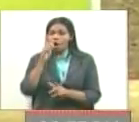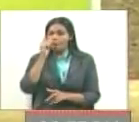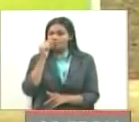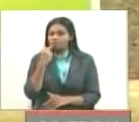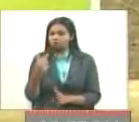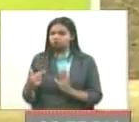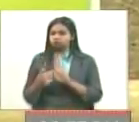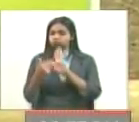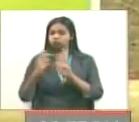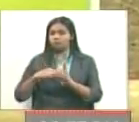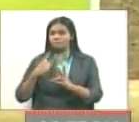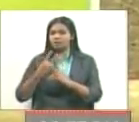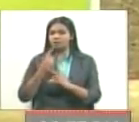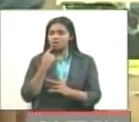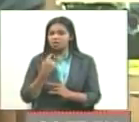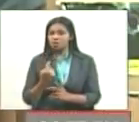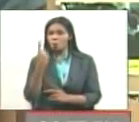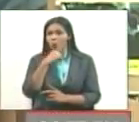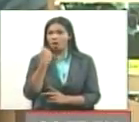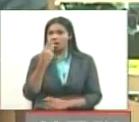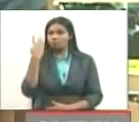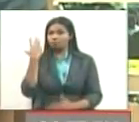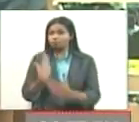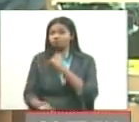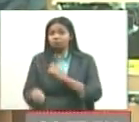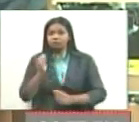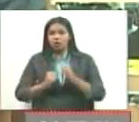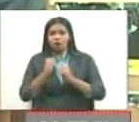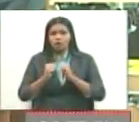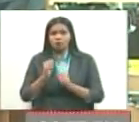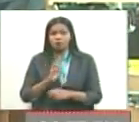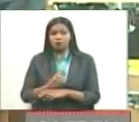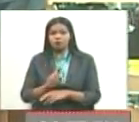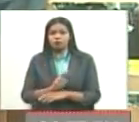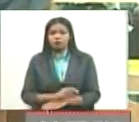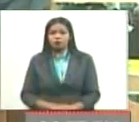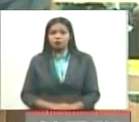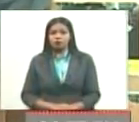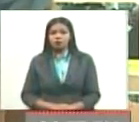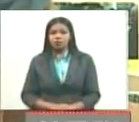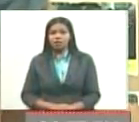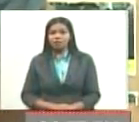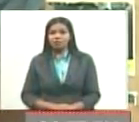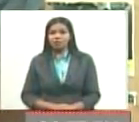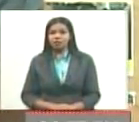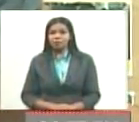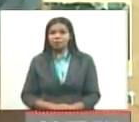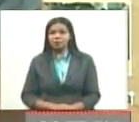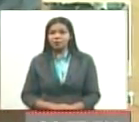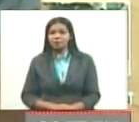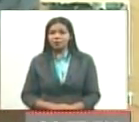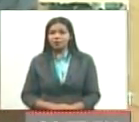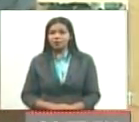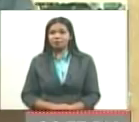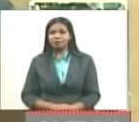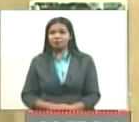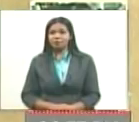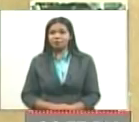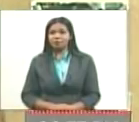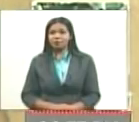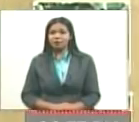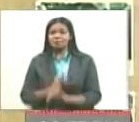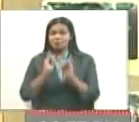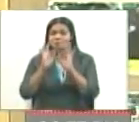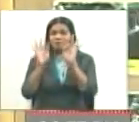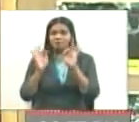frente un compañero y la carrera llegó de San Bernardino, creo que llegó hasta el distribuidor de Altamira, cuando el